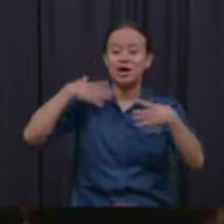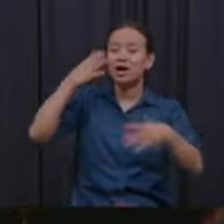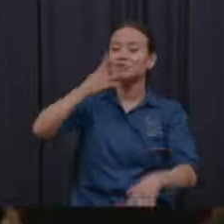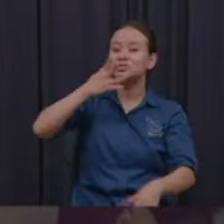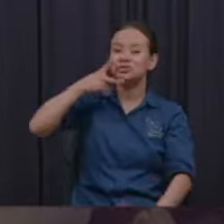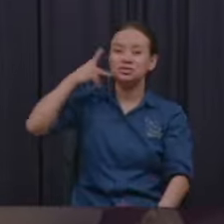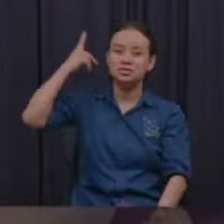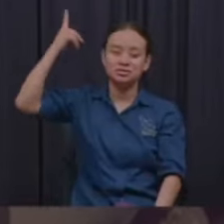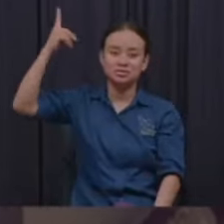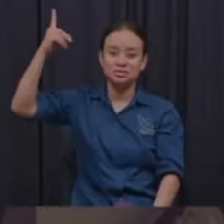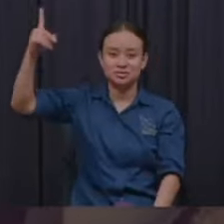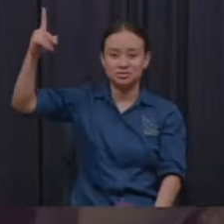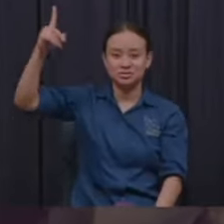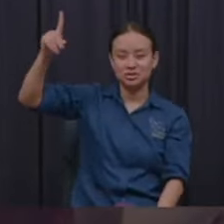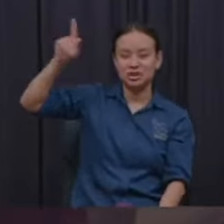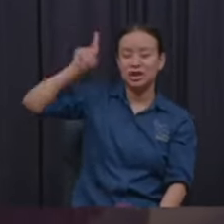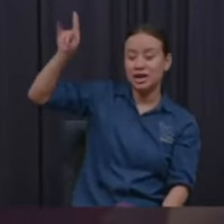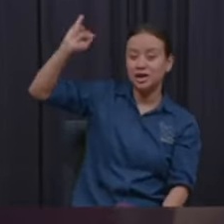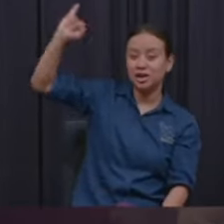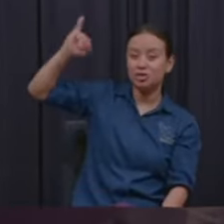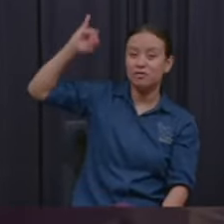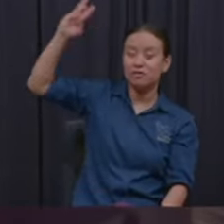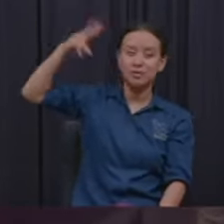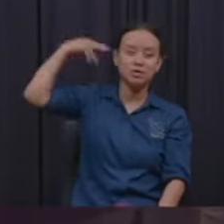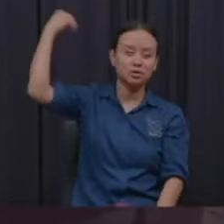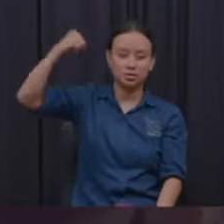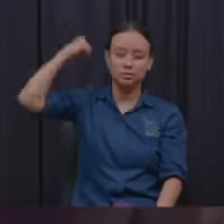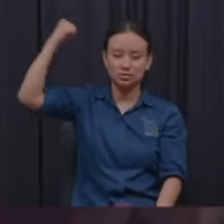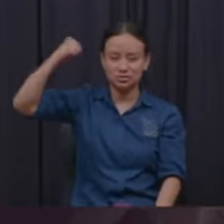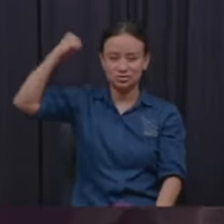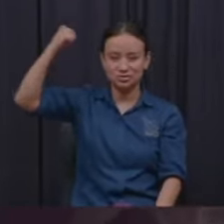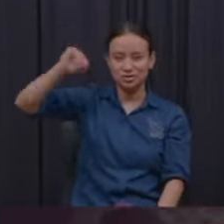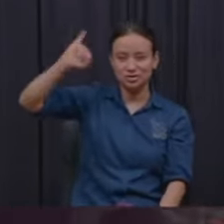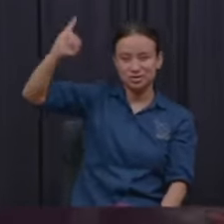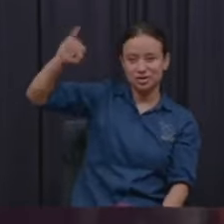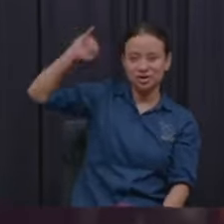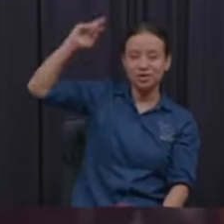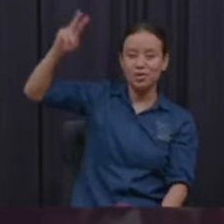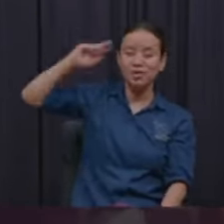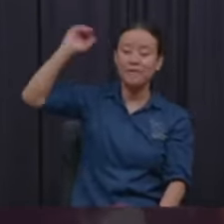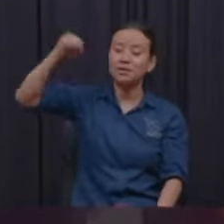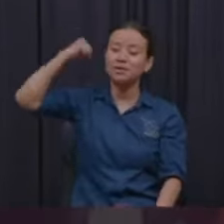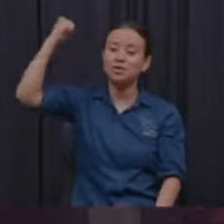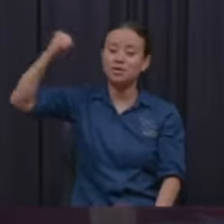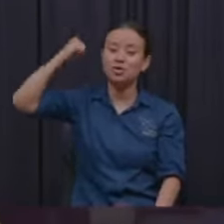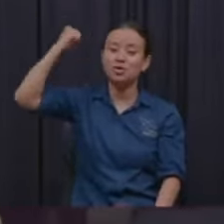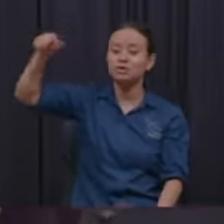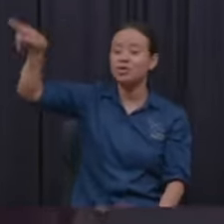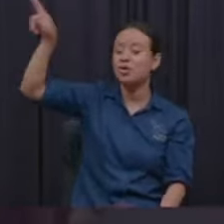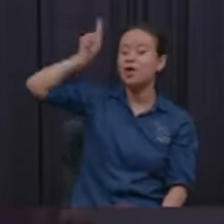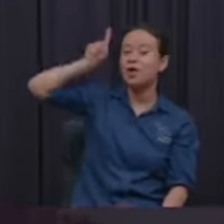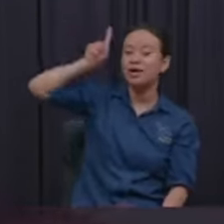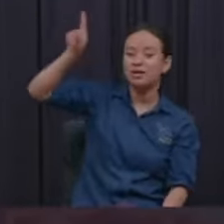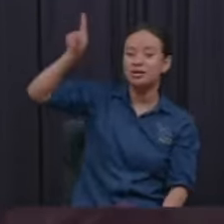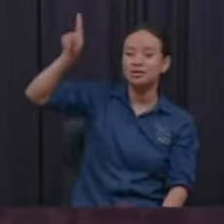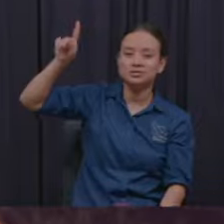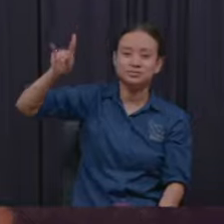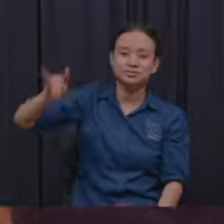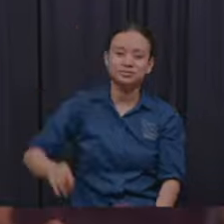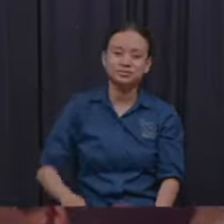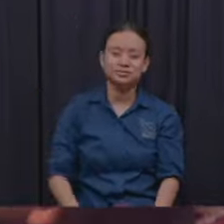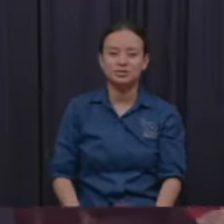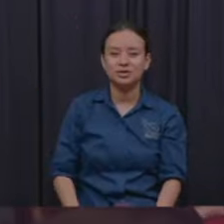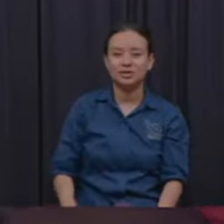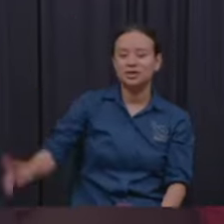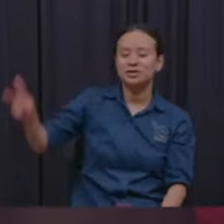avivados a su Dios. Le llaman guerrero, le llaman guerrero, le llaman guerrero, Jehová de los ejércitos.